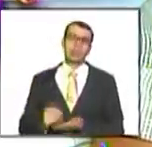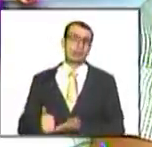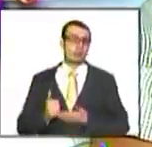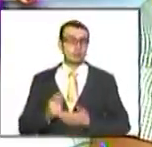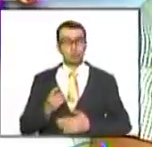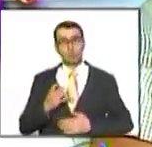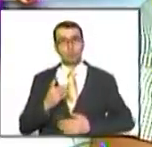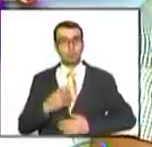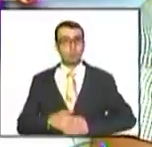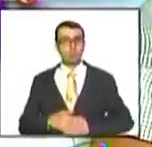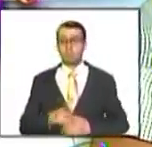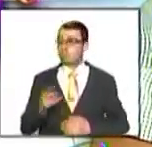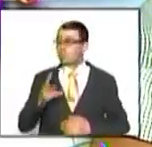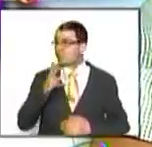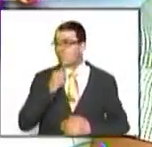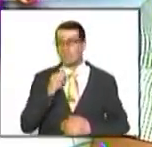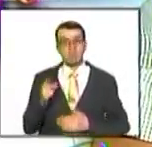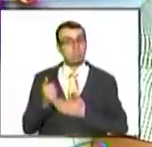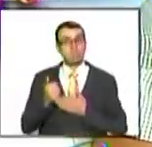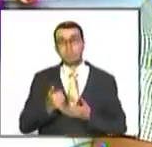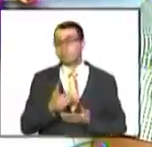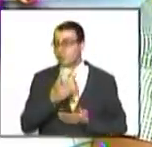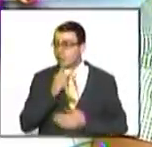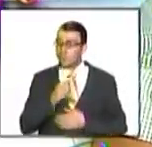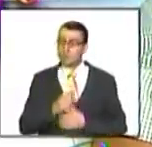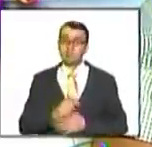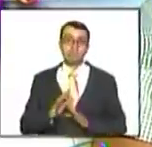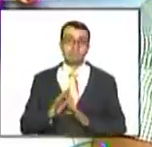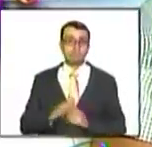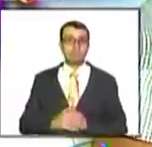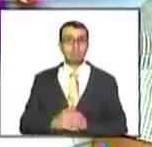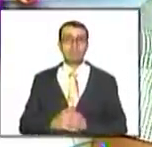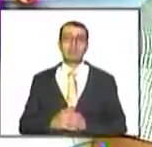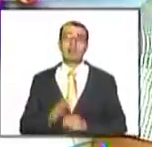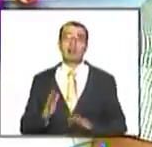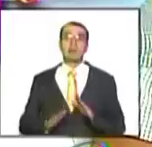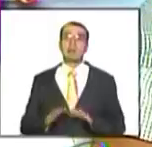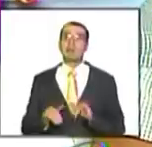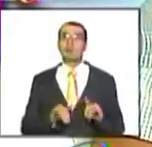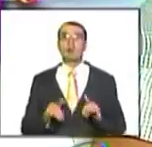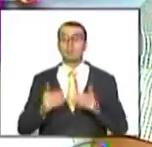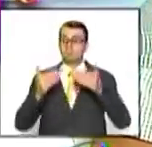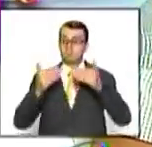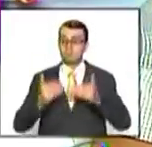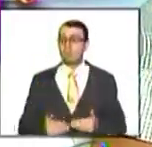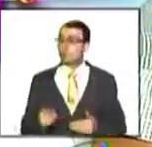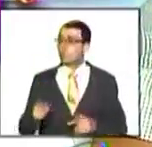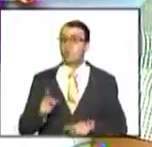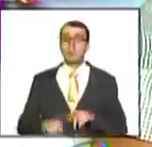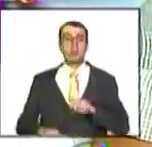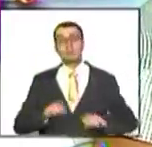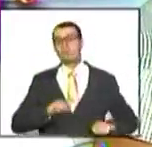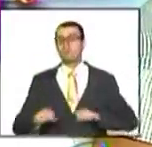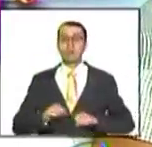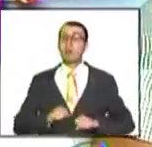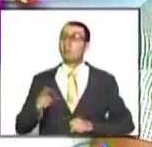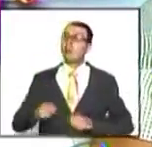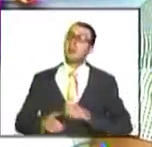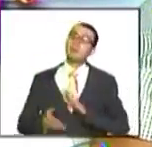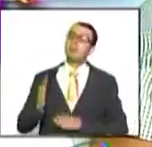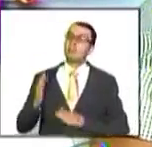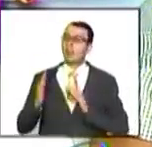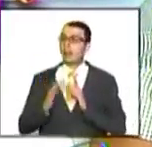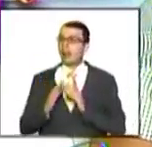nadie ayuda, generalmente lo limitan. Usted ya no puede hacer ejercicio, usted tiene que irse para su casa,